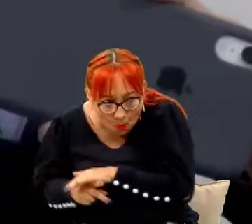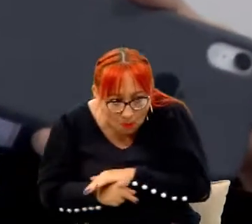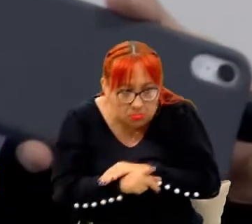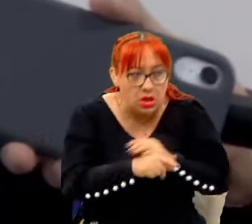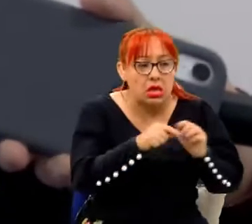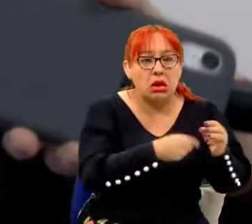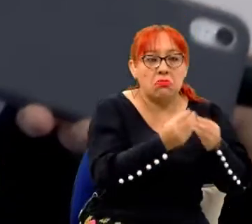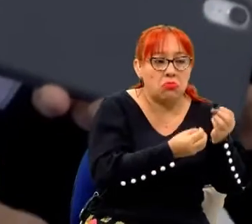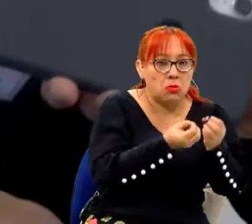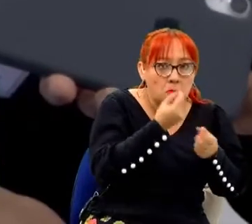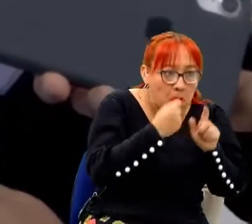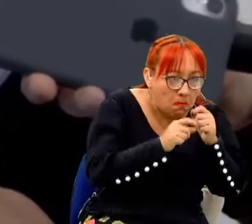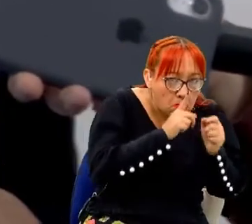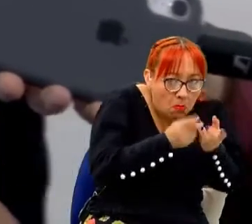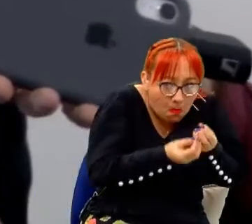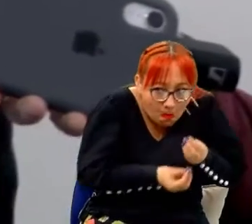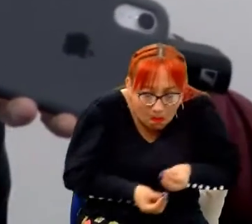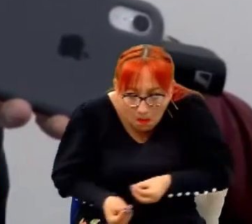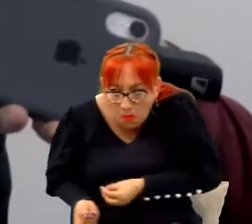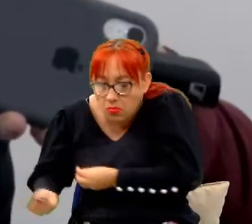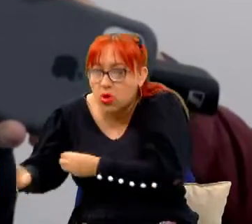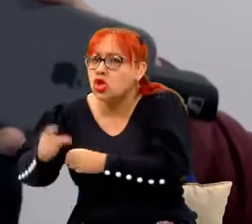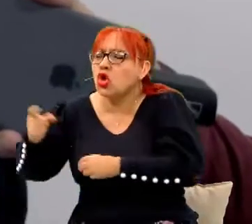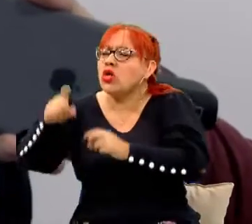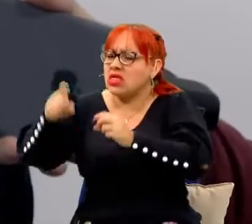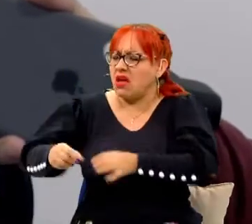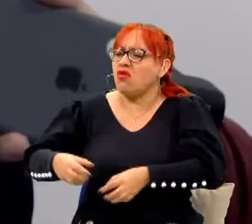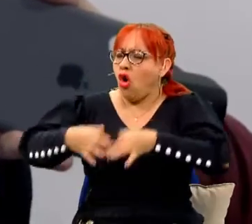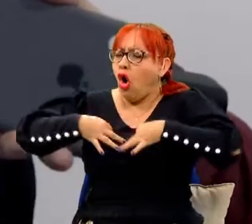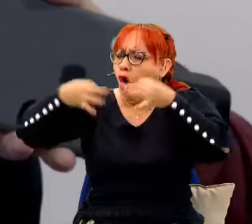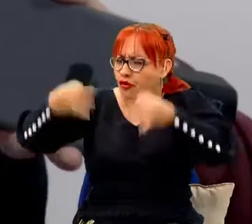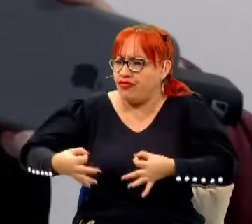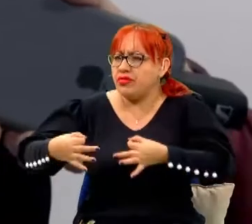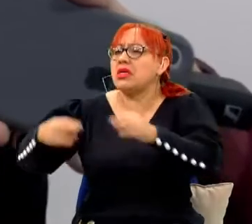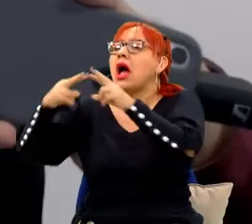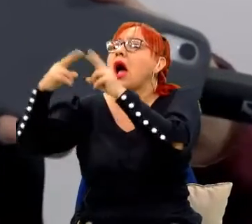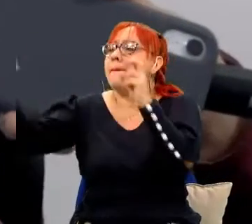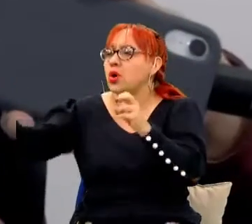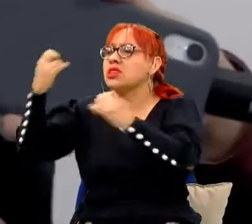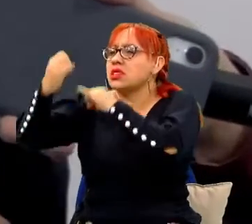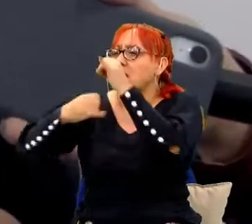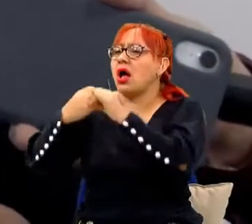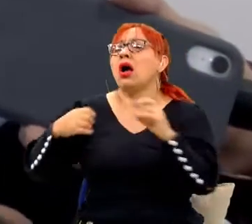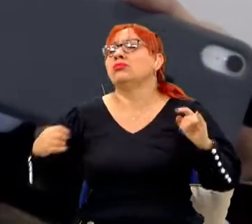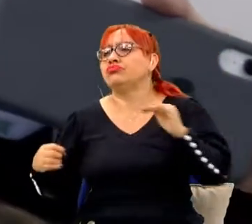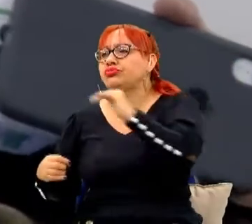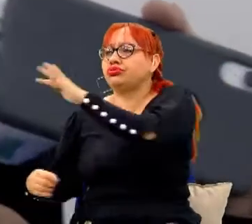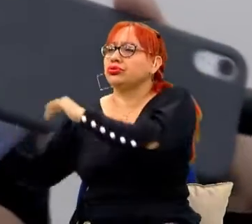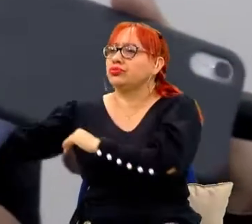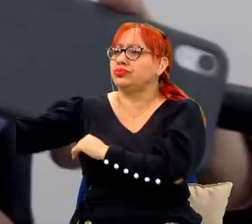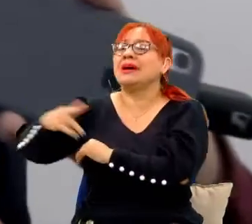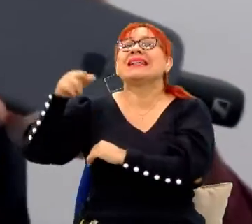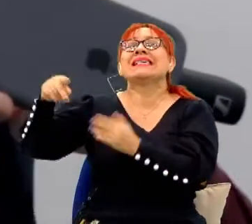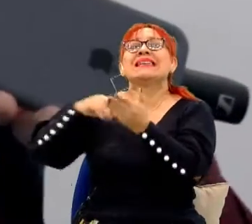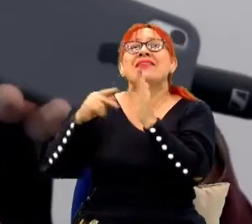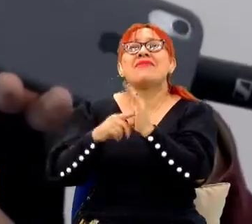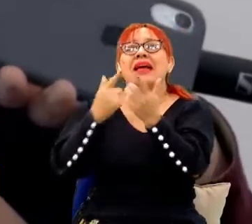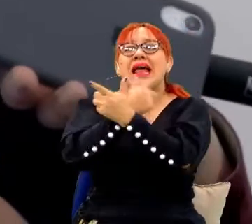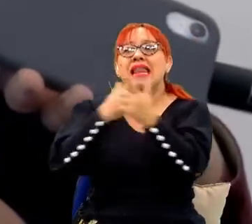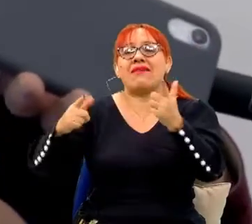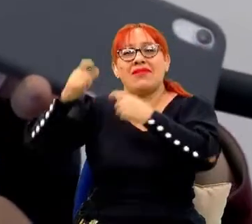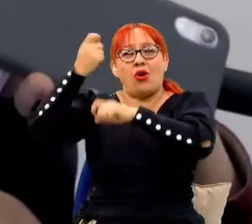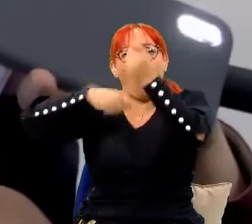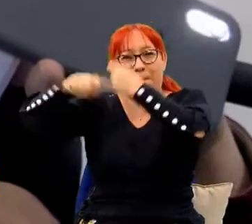queremos es precisamente brindar una institucionalidad. El ejercicio de la libertad en todos los ámbitos y el ejercicio del libre comercio como tal